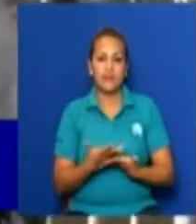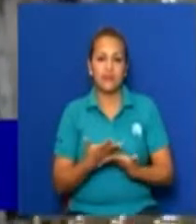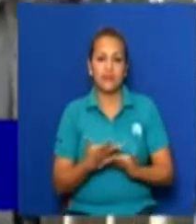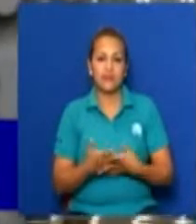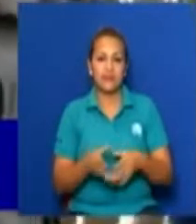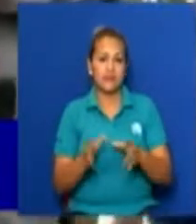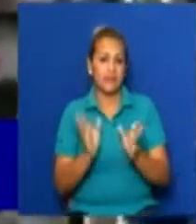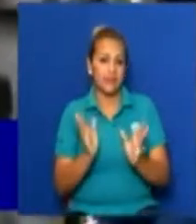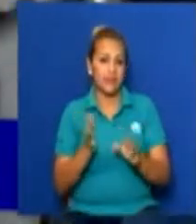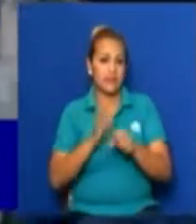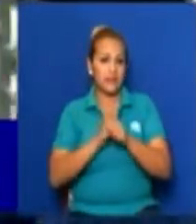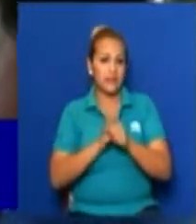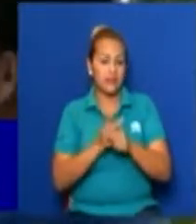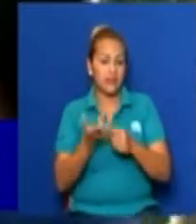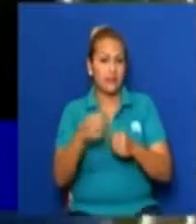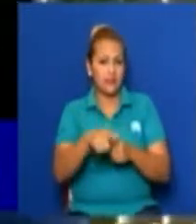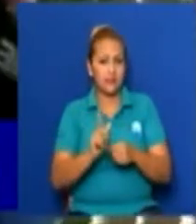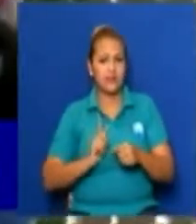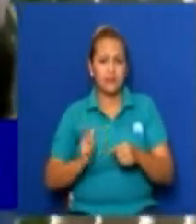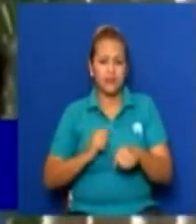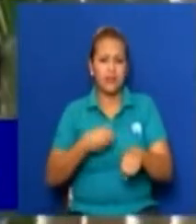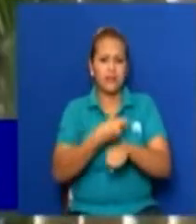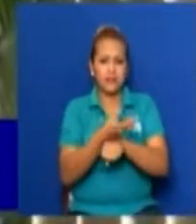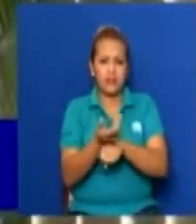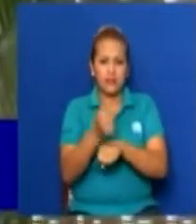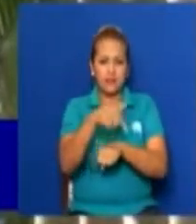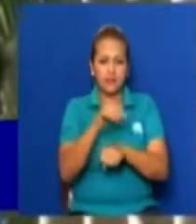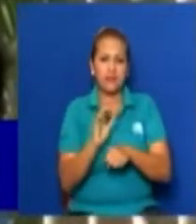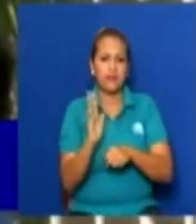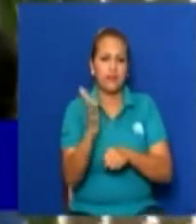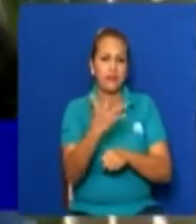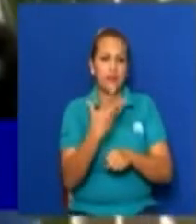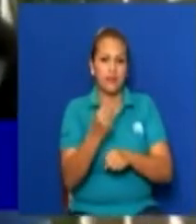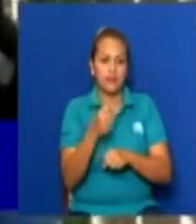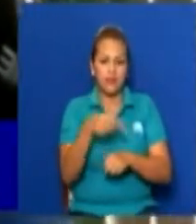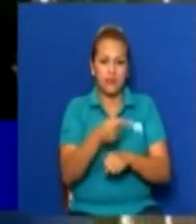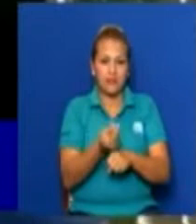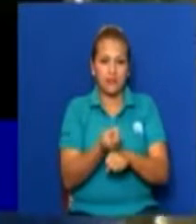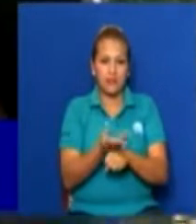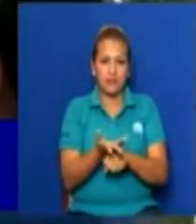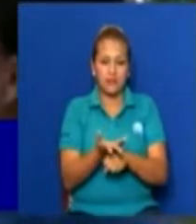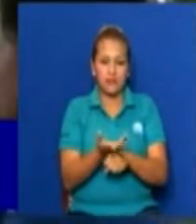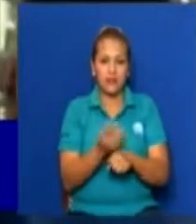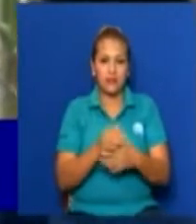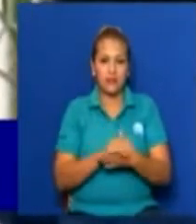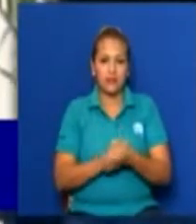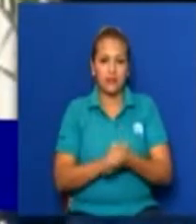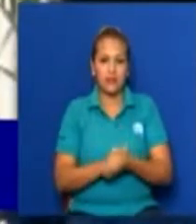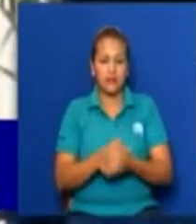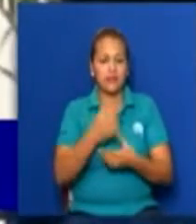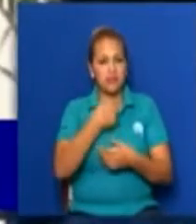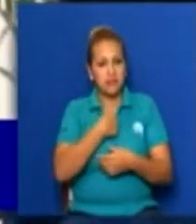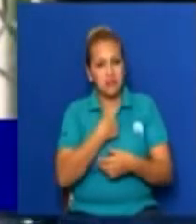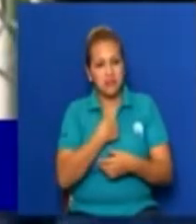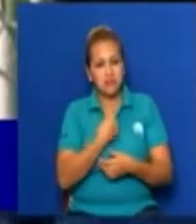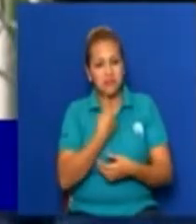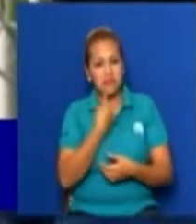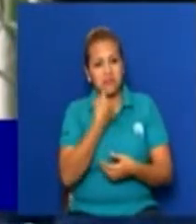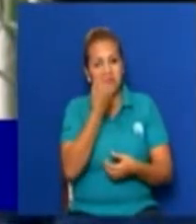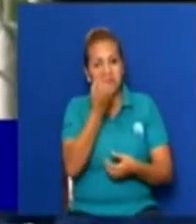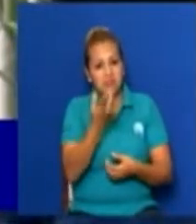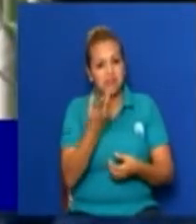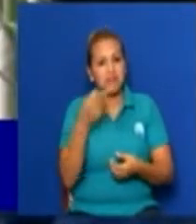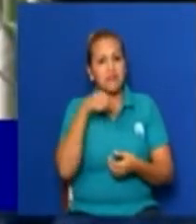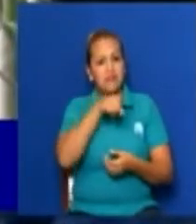este tiene una recomendación, ¿verdad? El convenio, como todas las recomendaciones. Yo les aconsejo que ustedes